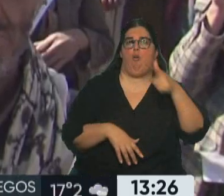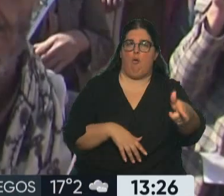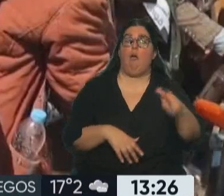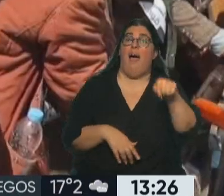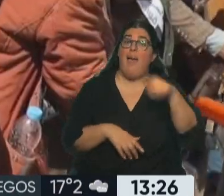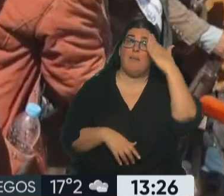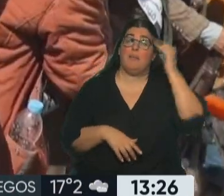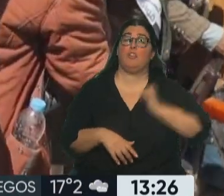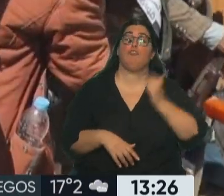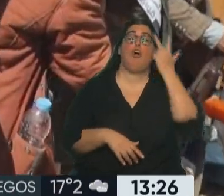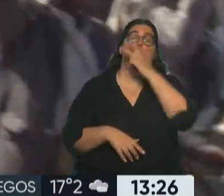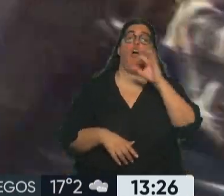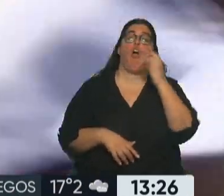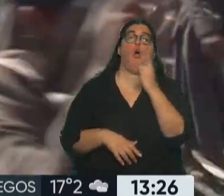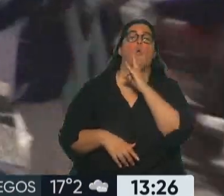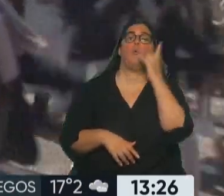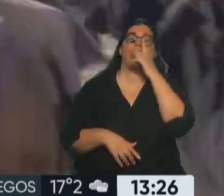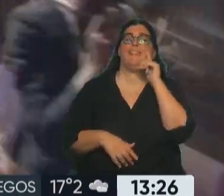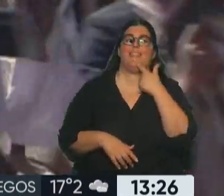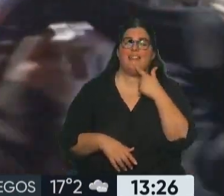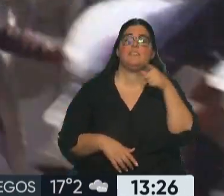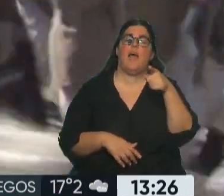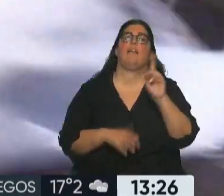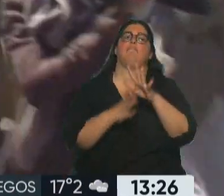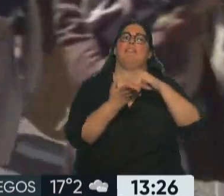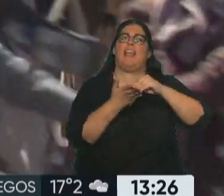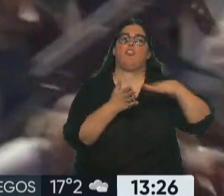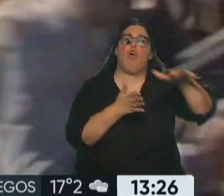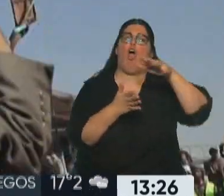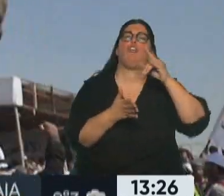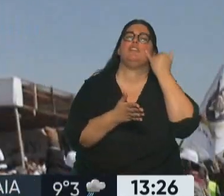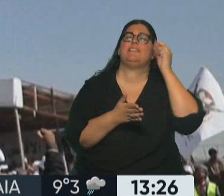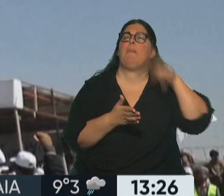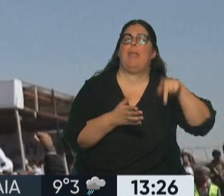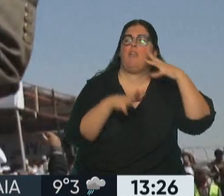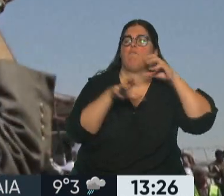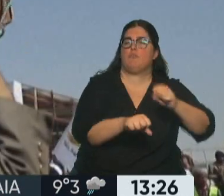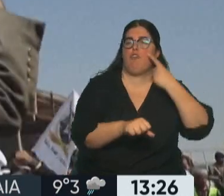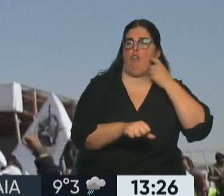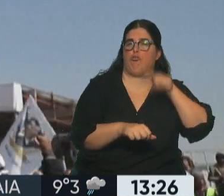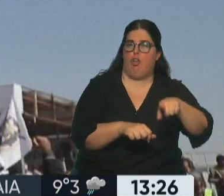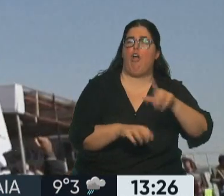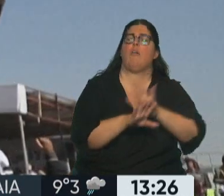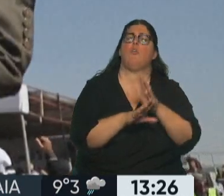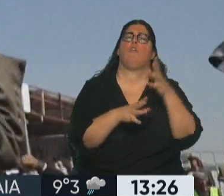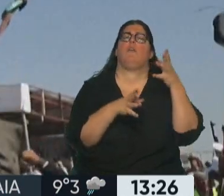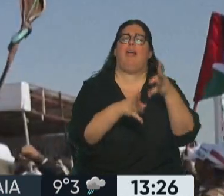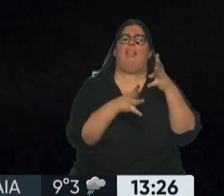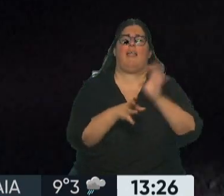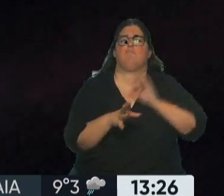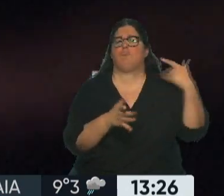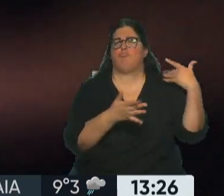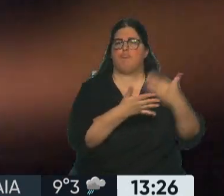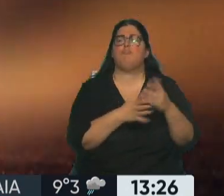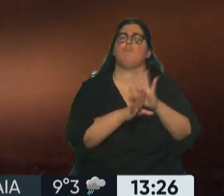milicias jtis que controlan vastas porciones del territorio de yemen tras 9 años de guerra civil en ese país iniciaron A fines de octubre